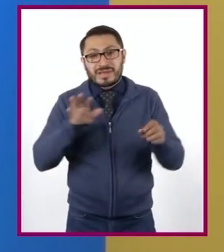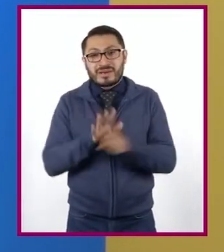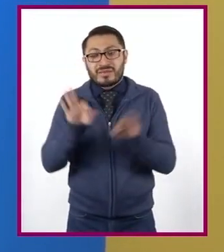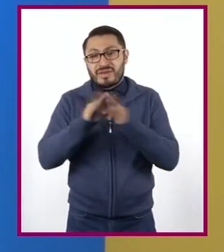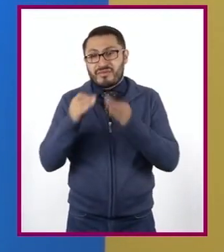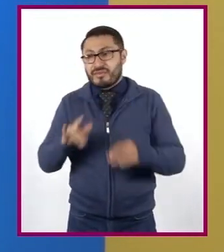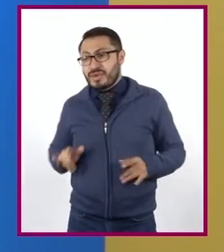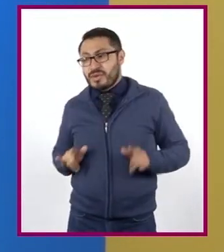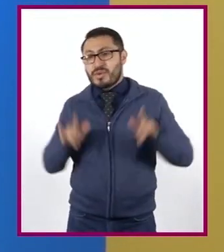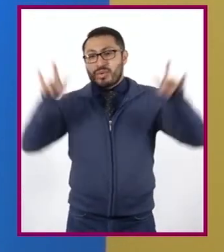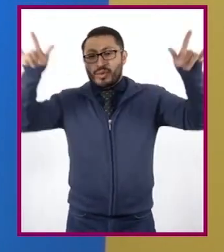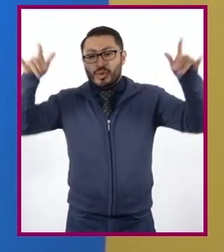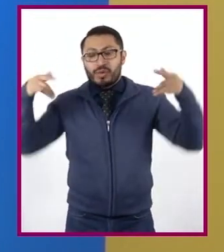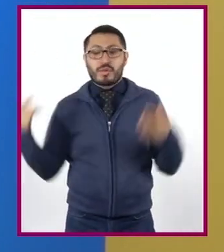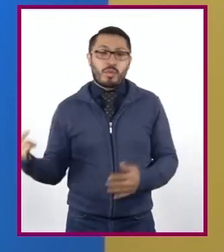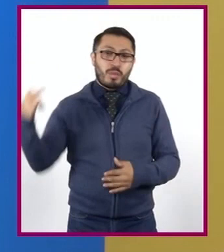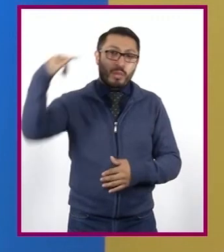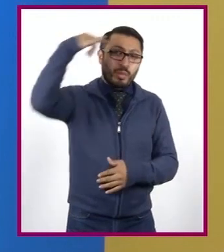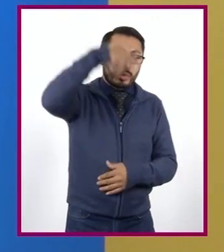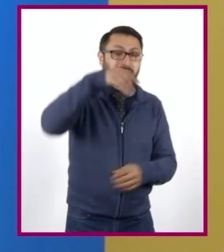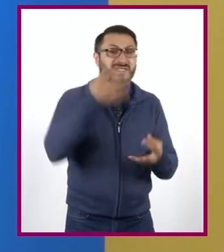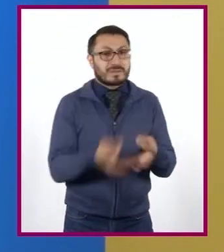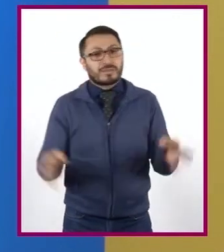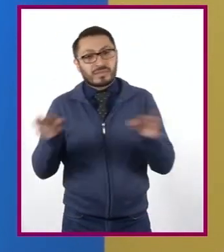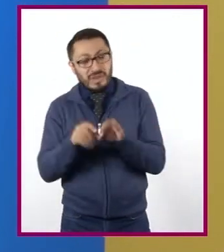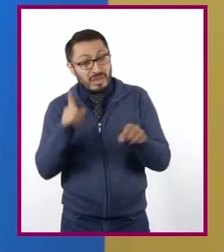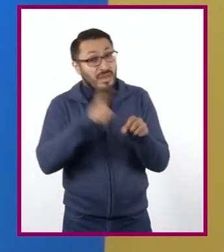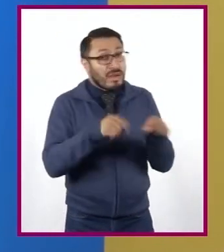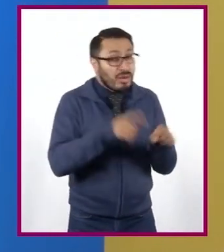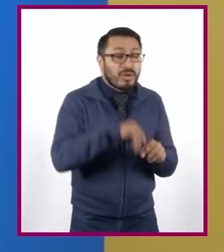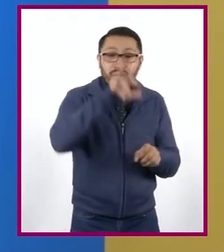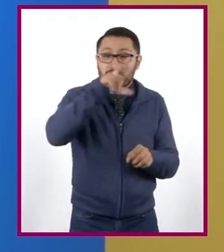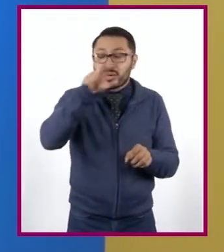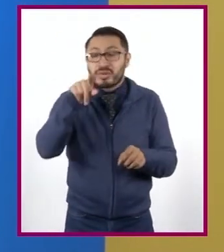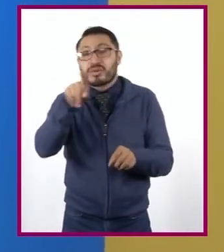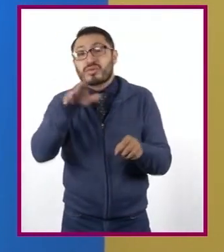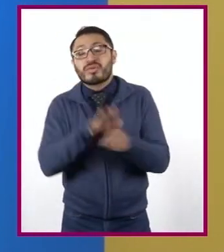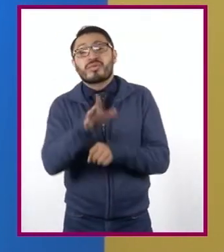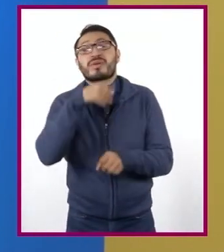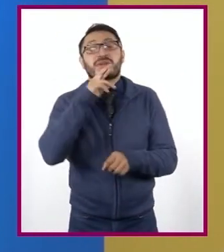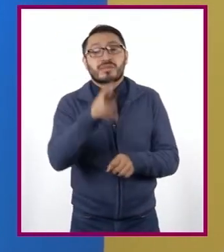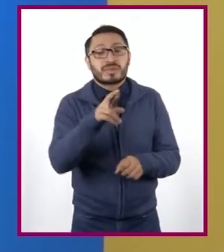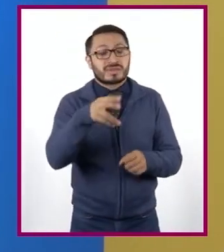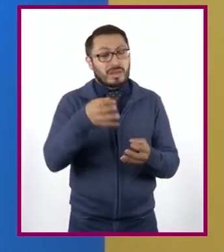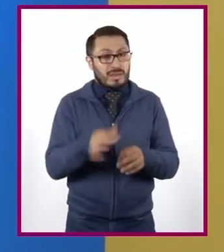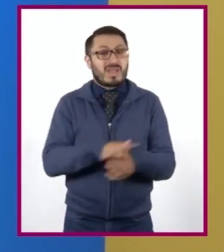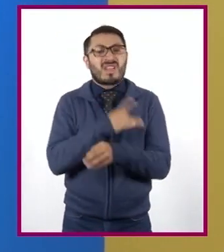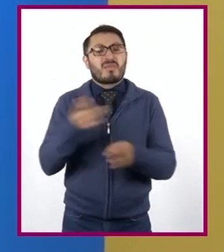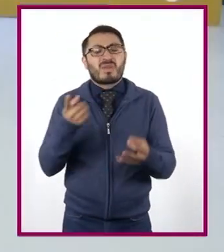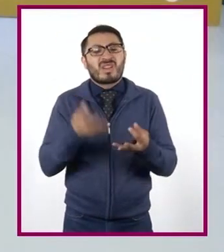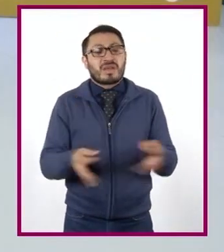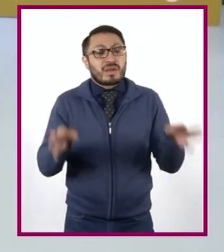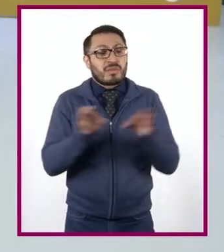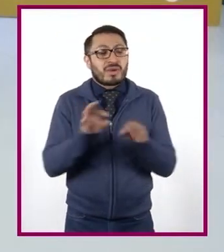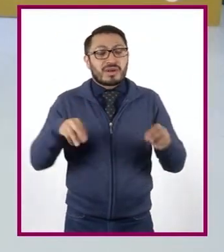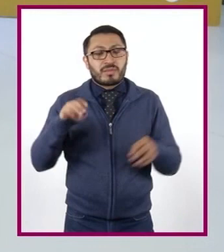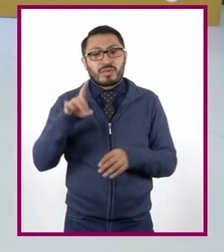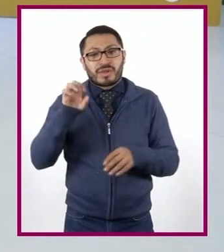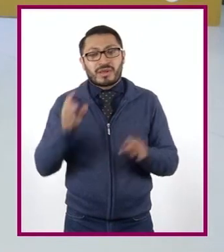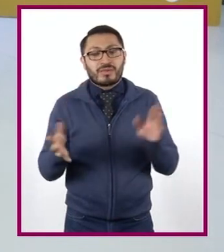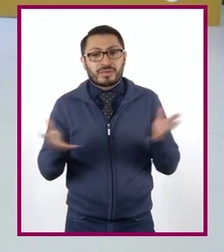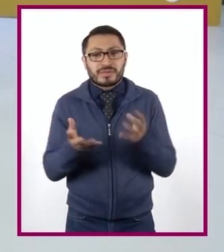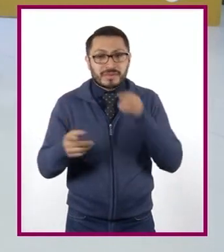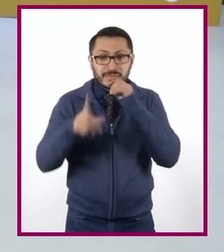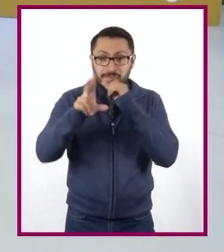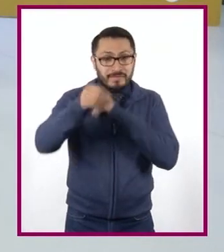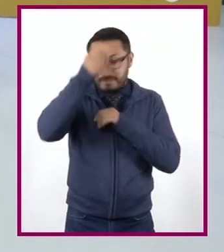tener en cuenta el color que tendrá el avión, ¿qué le dirían? ¿Por qué es importante construir modelos? No olviden consultar su